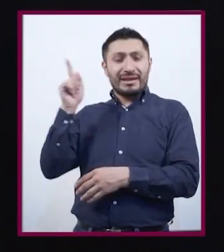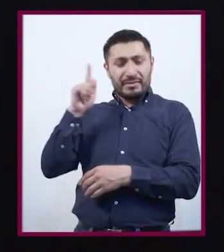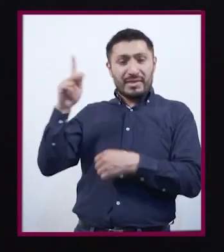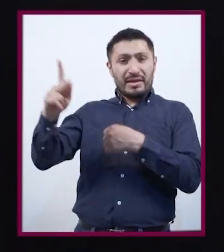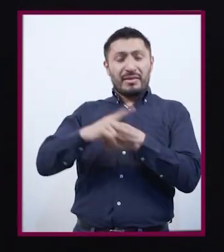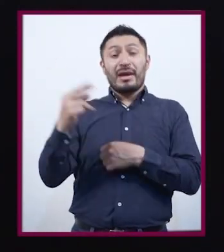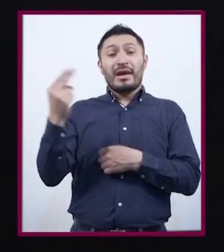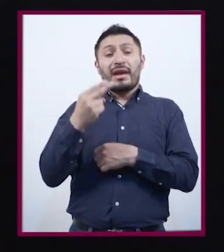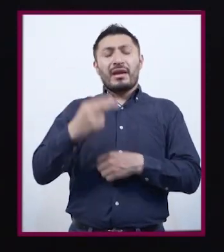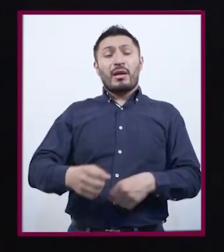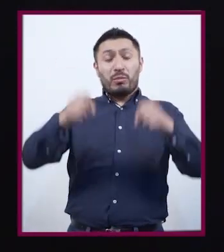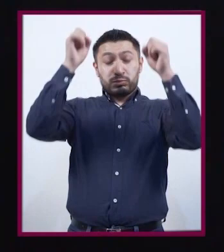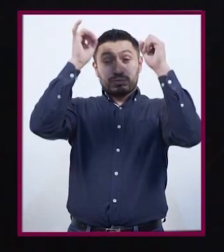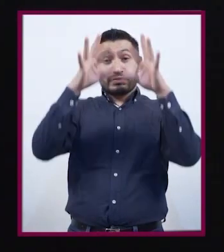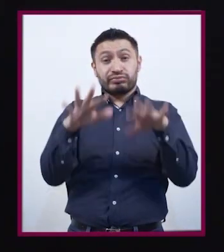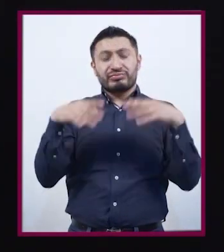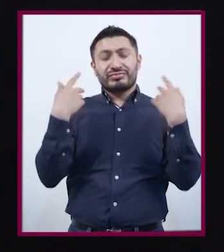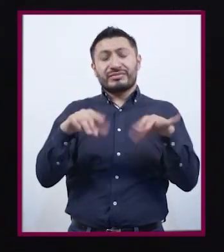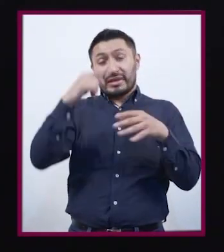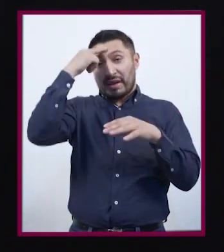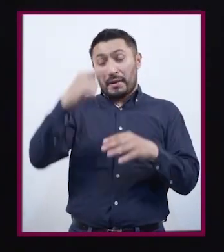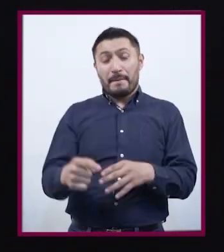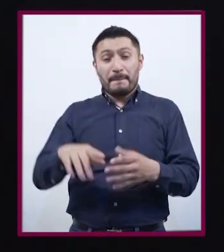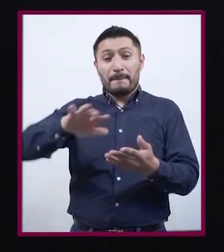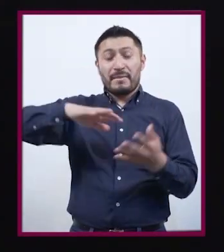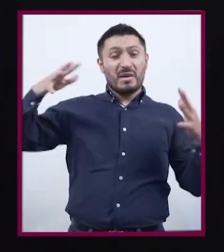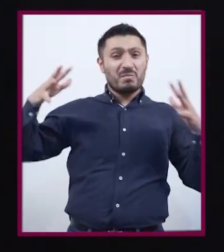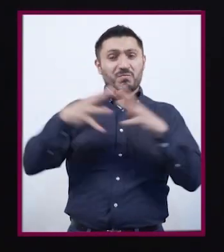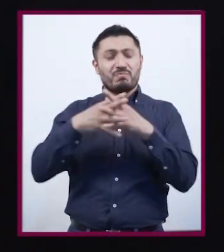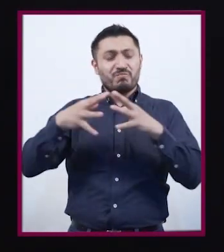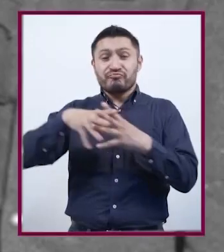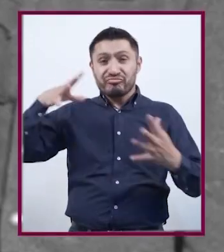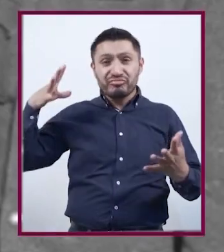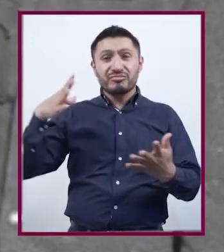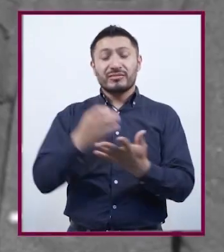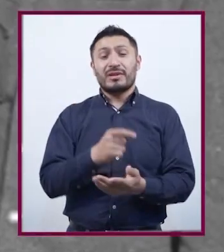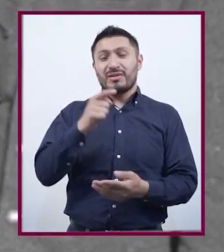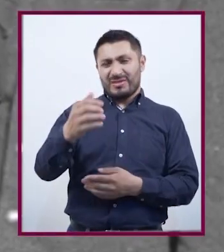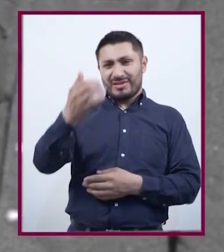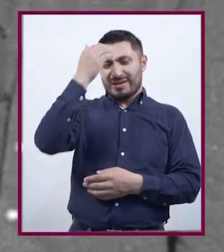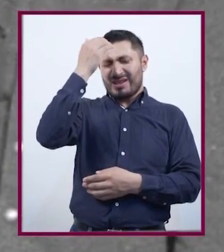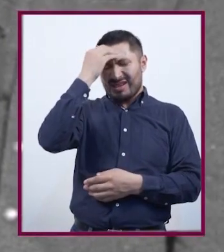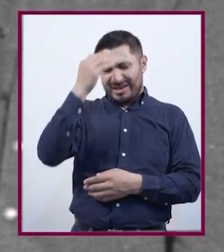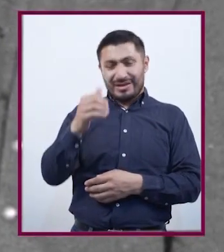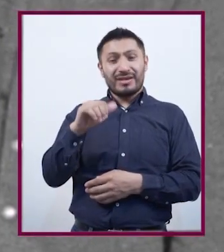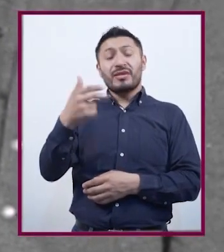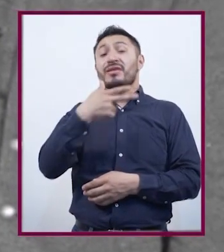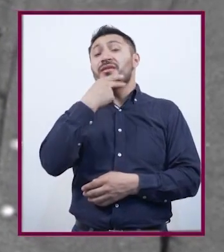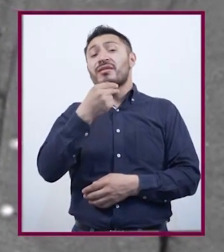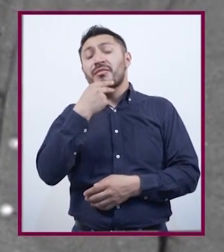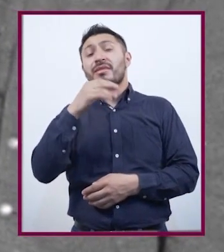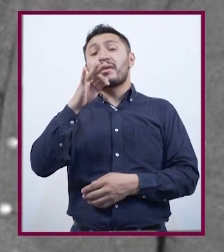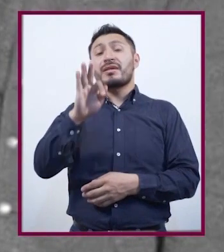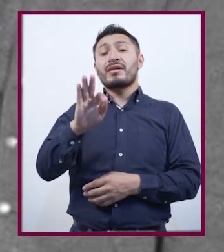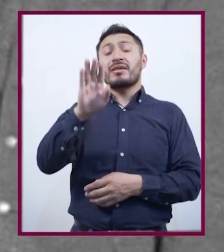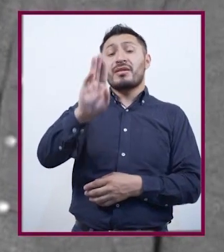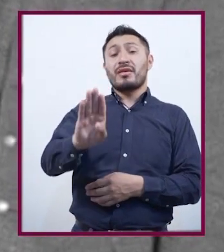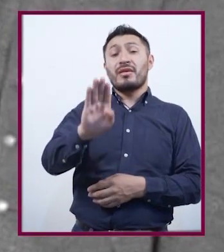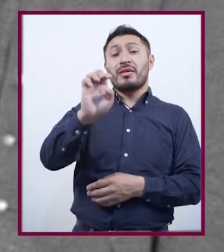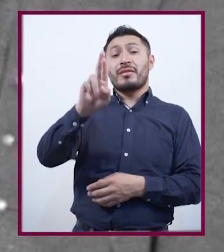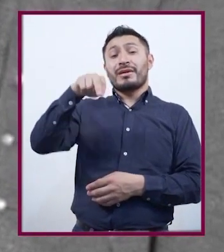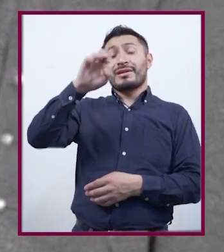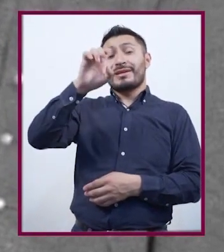en que Alemania necesitaba de un milagro para dar un vuelco a la guerra. ¿Habías escuchado hablar de Wernher von